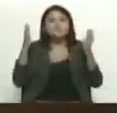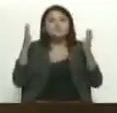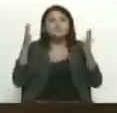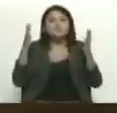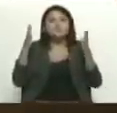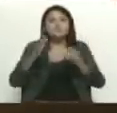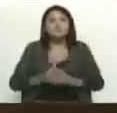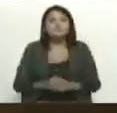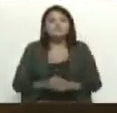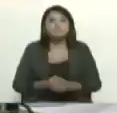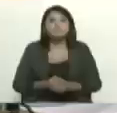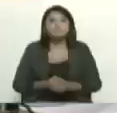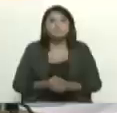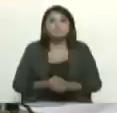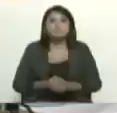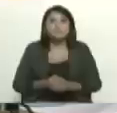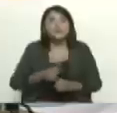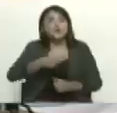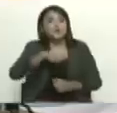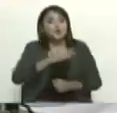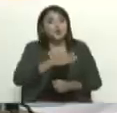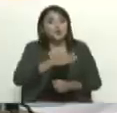Y nosotros